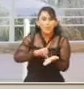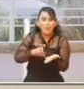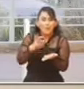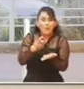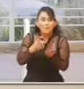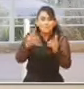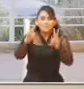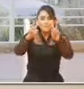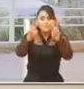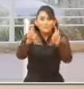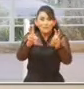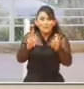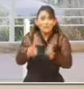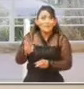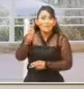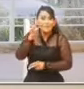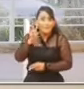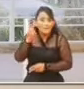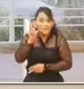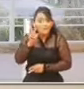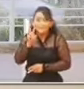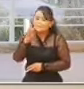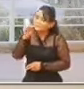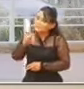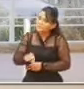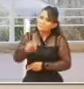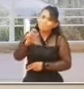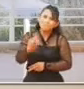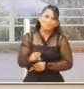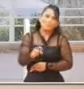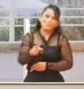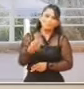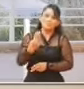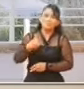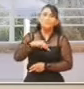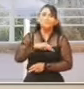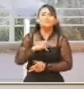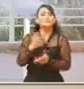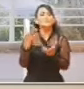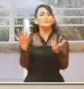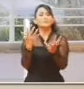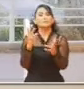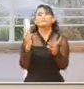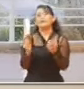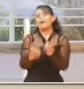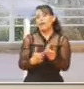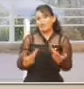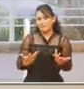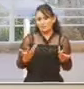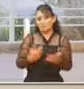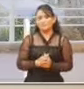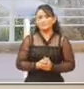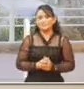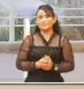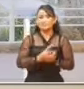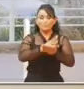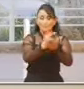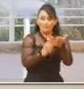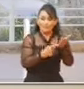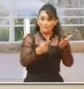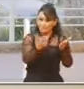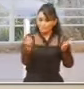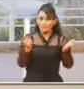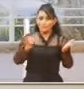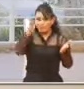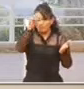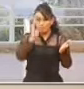que está presente en nuestra ciudad y tenemos que tomar cartas en el asunto. Y la aprobación de este programa